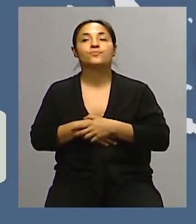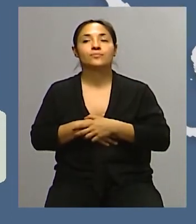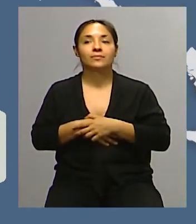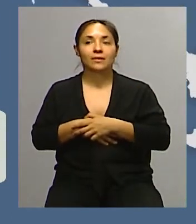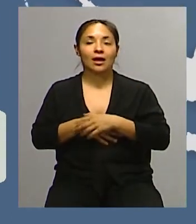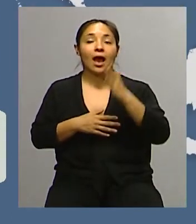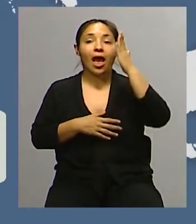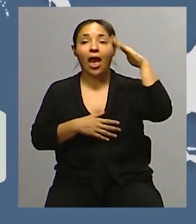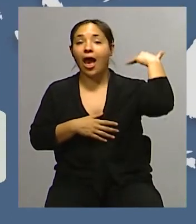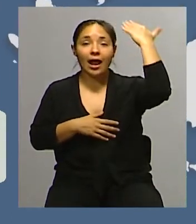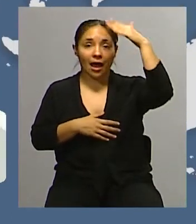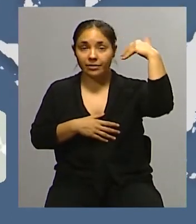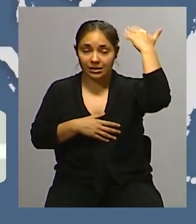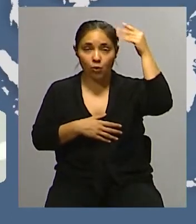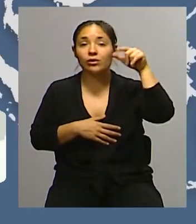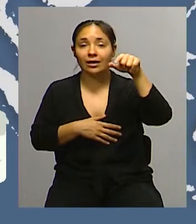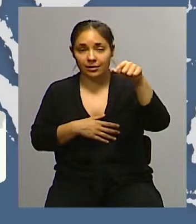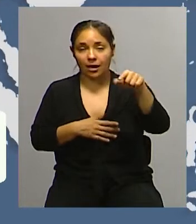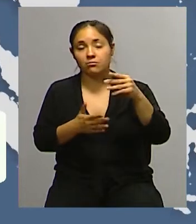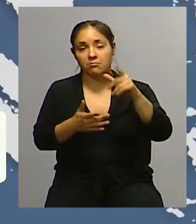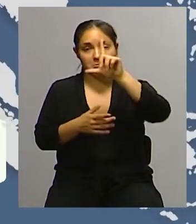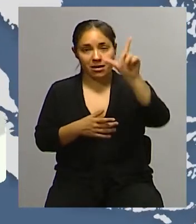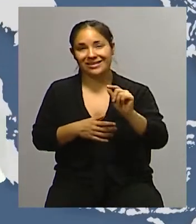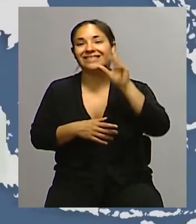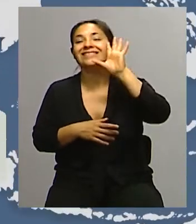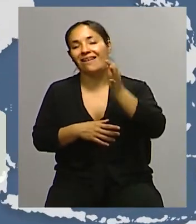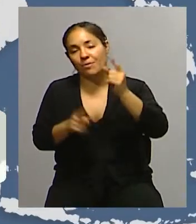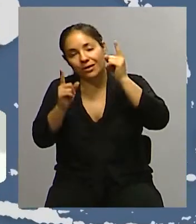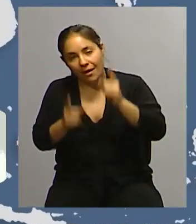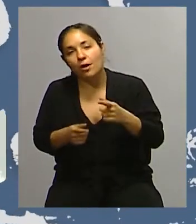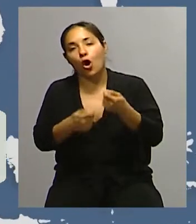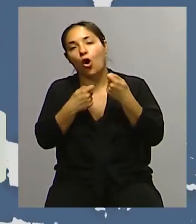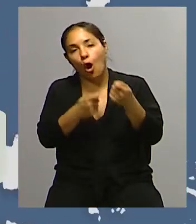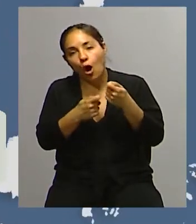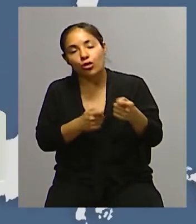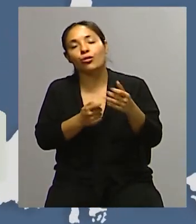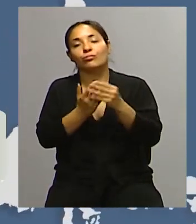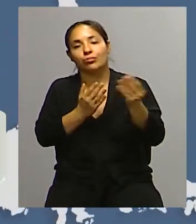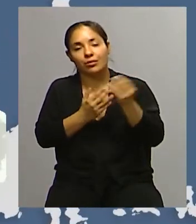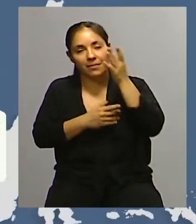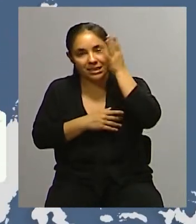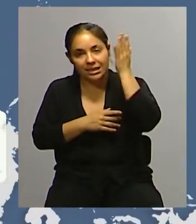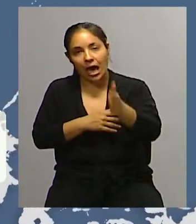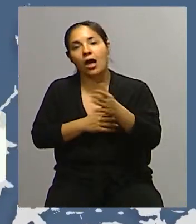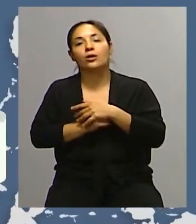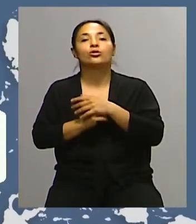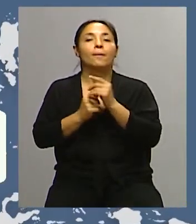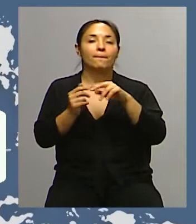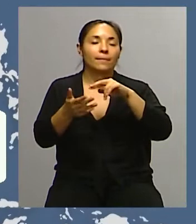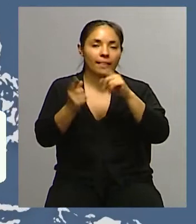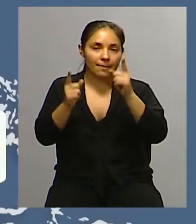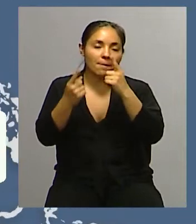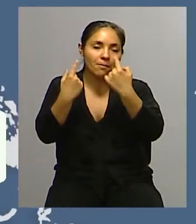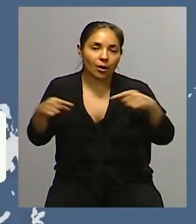Arabia Saudita, sí, donde también sabemos que es costoso llegar, que hay muchas cuestiones relativas a algunos productos y